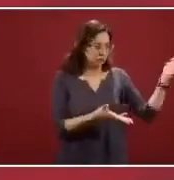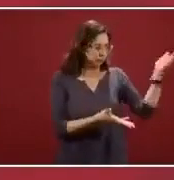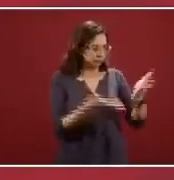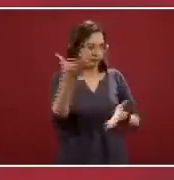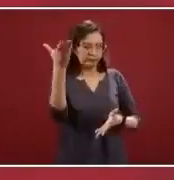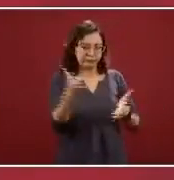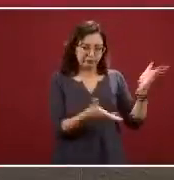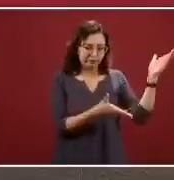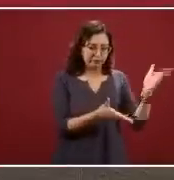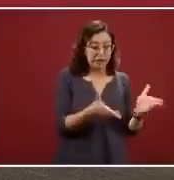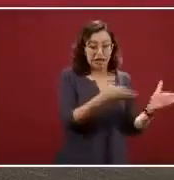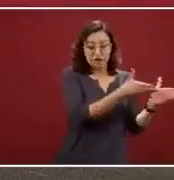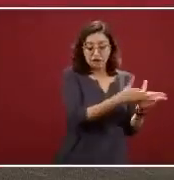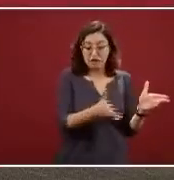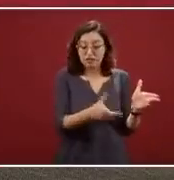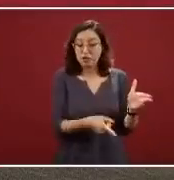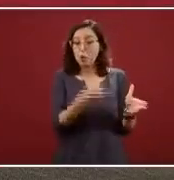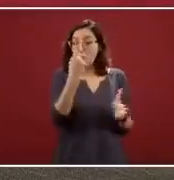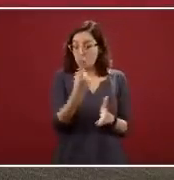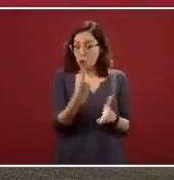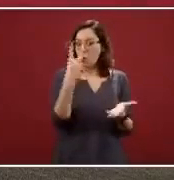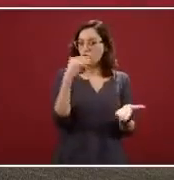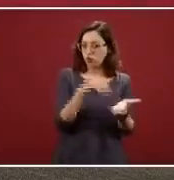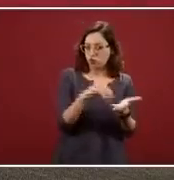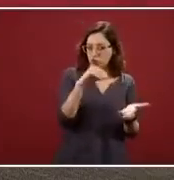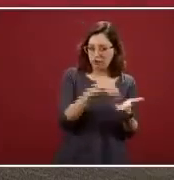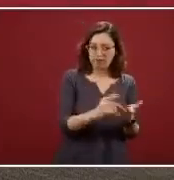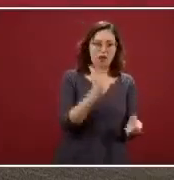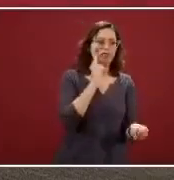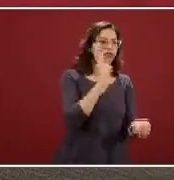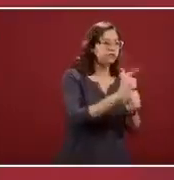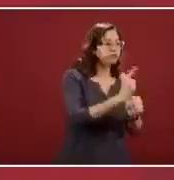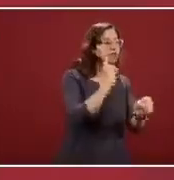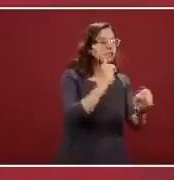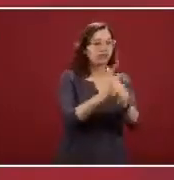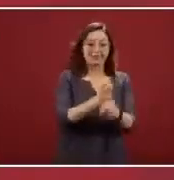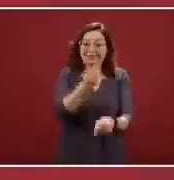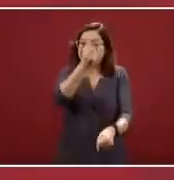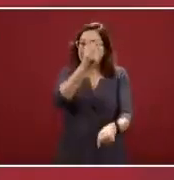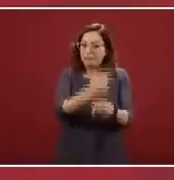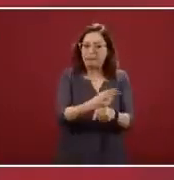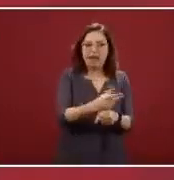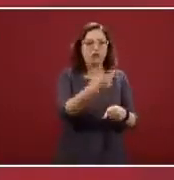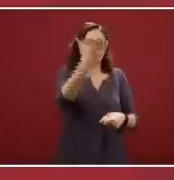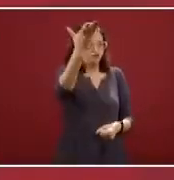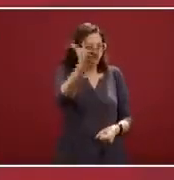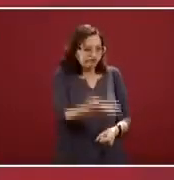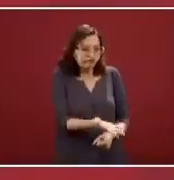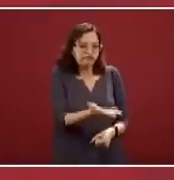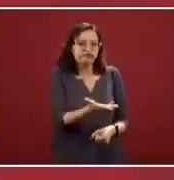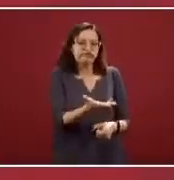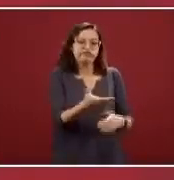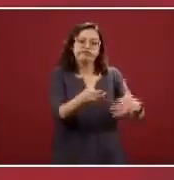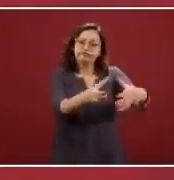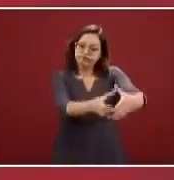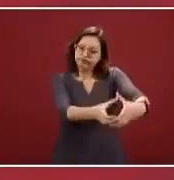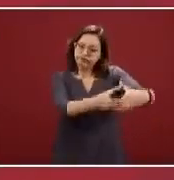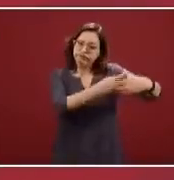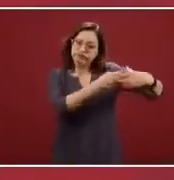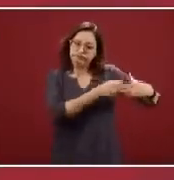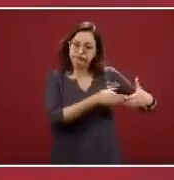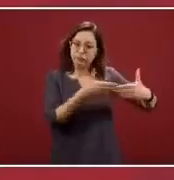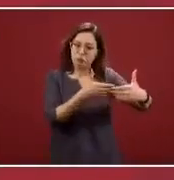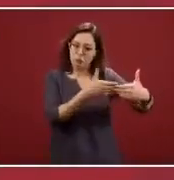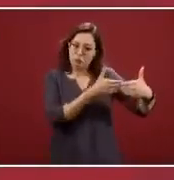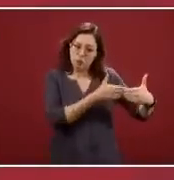todavía no termina, es importante poder identificar oportunamente el caso, resguardarlo domiciliariamente